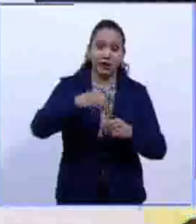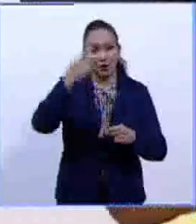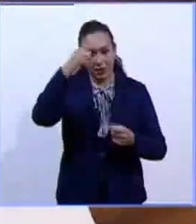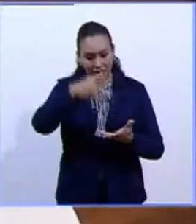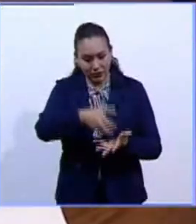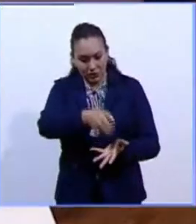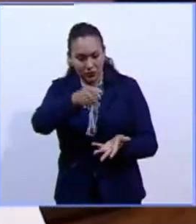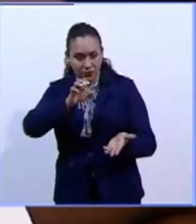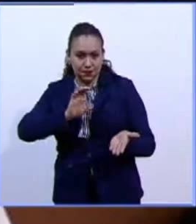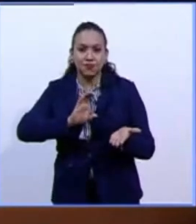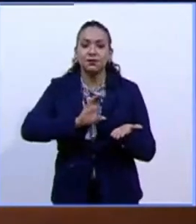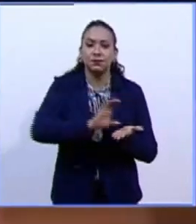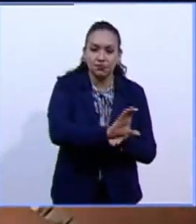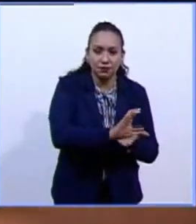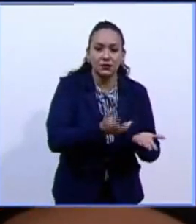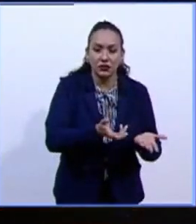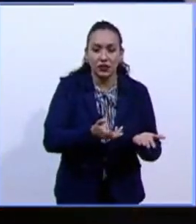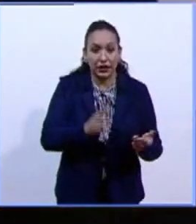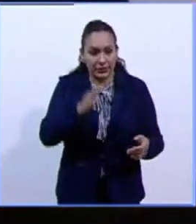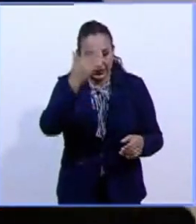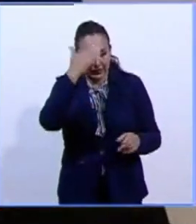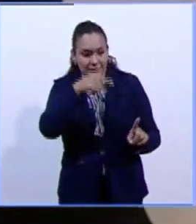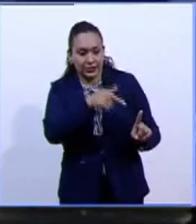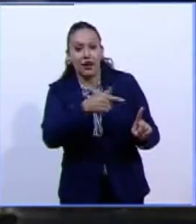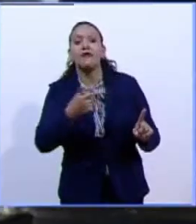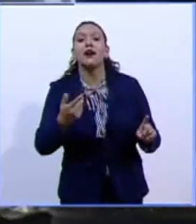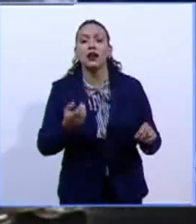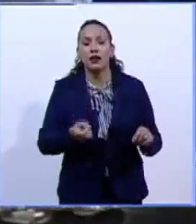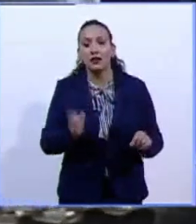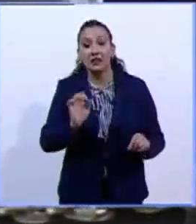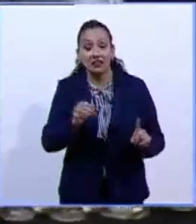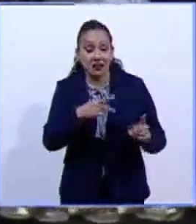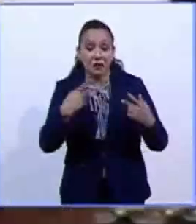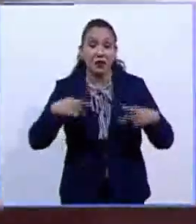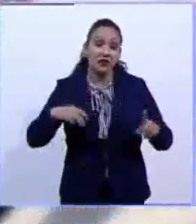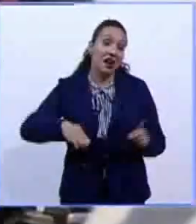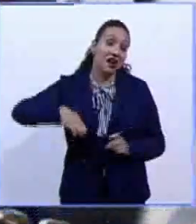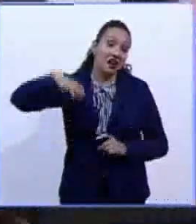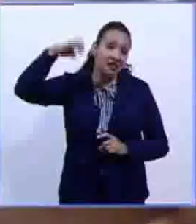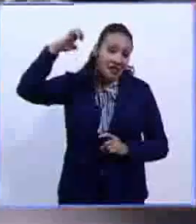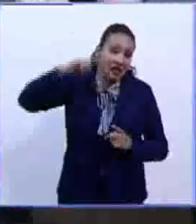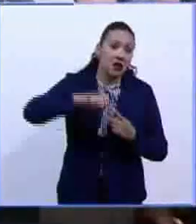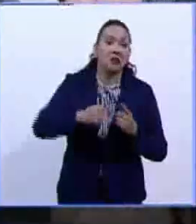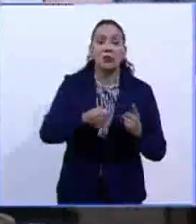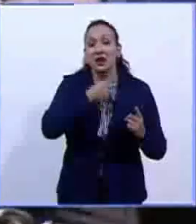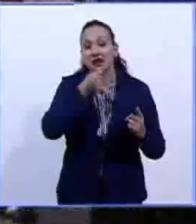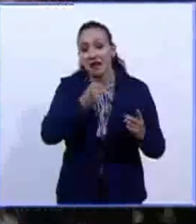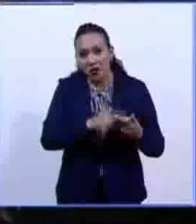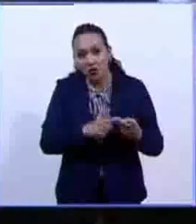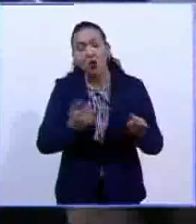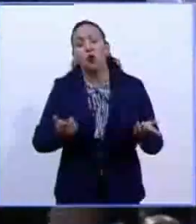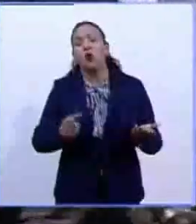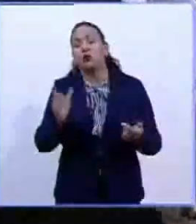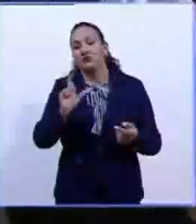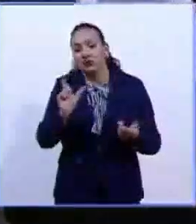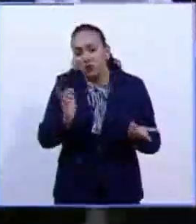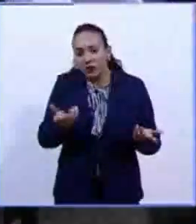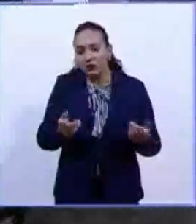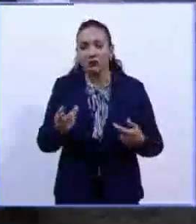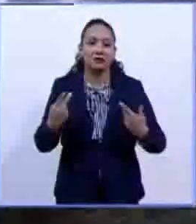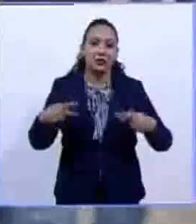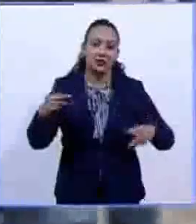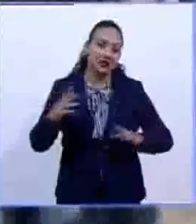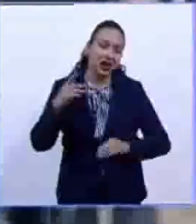de la pensión y de qué tipo, es decir, de cesantía en edad avanzada, vejez o invalidez, así como las cotizaciones